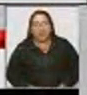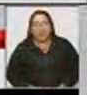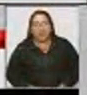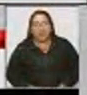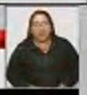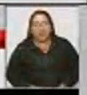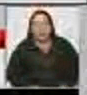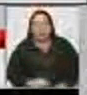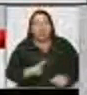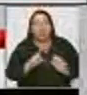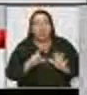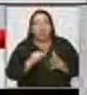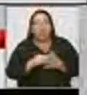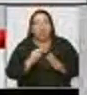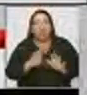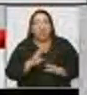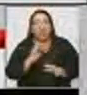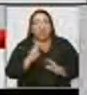fueron 27.9 y